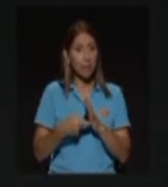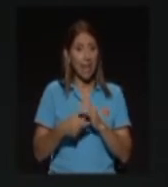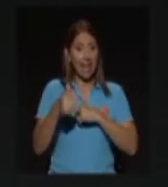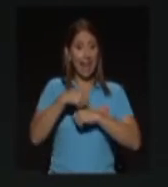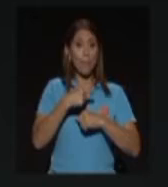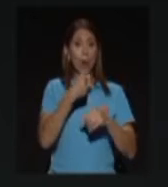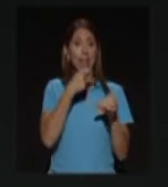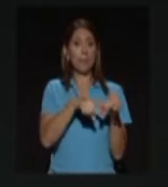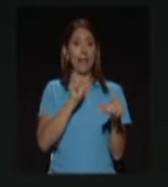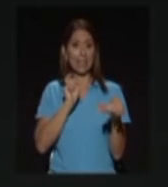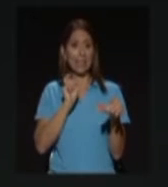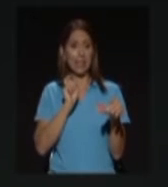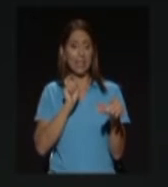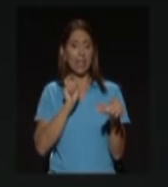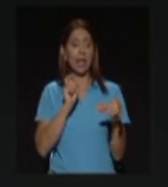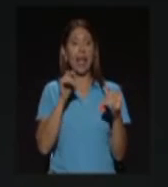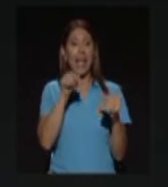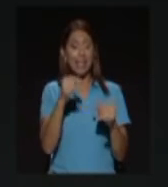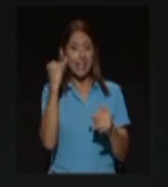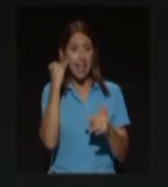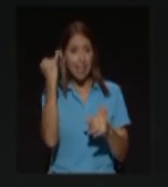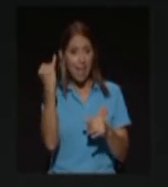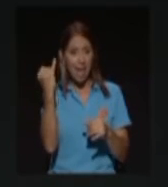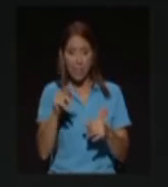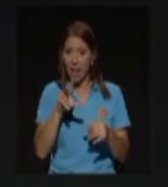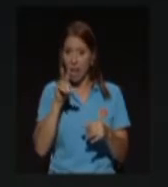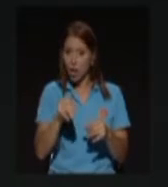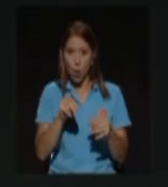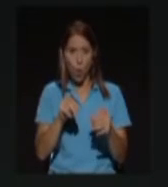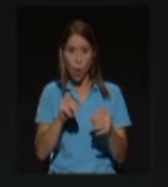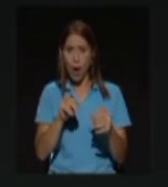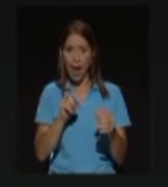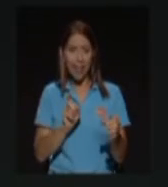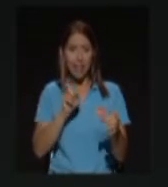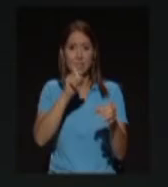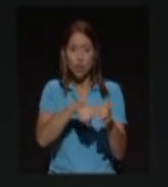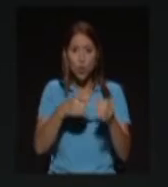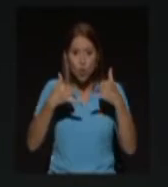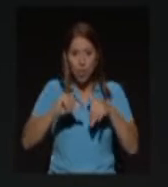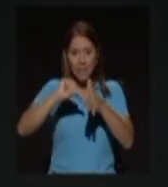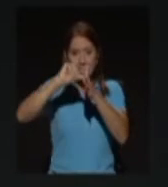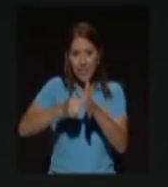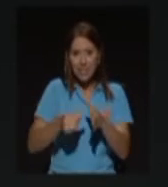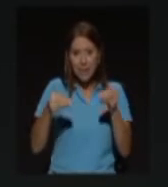Brexit, esa idea de la no adhesión todavía se enfatiza más